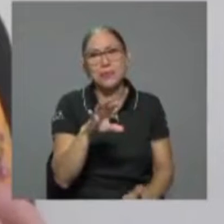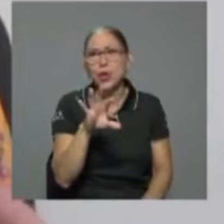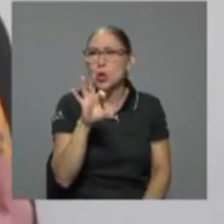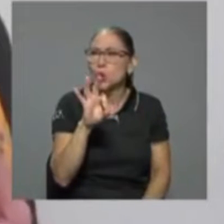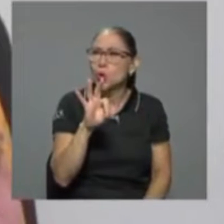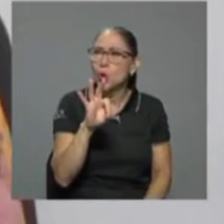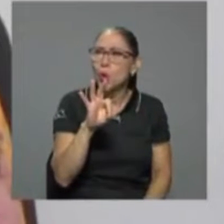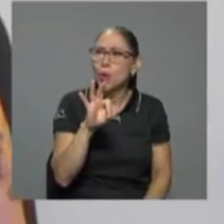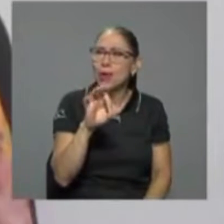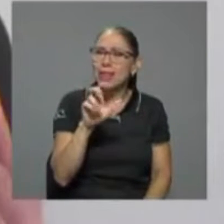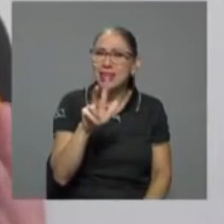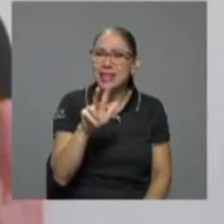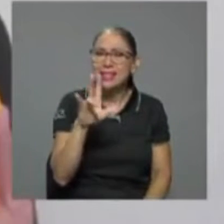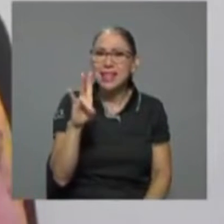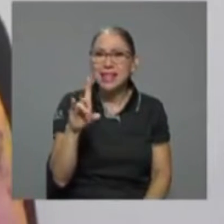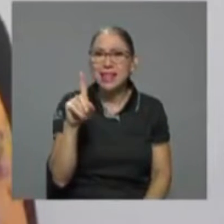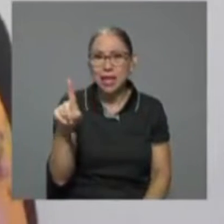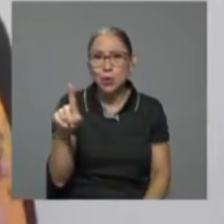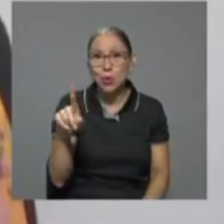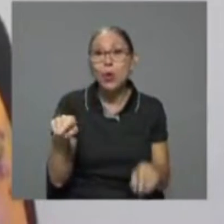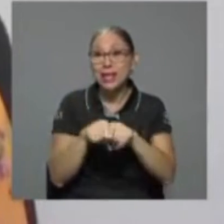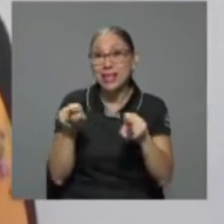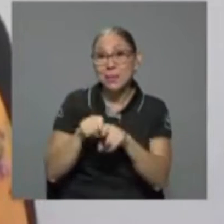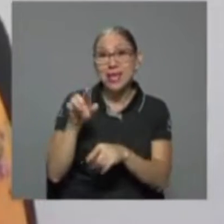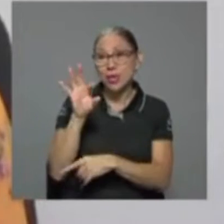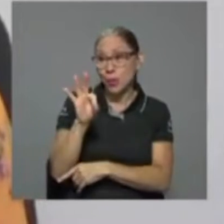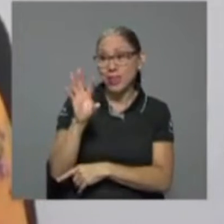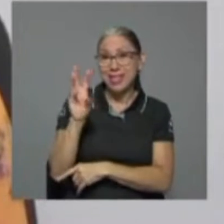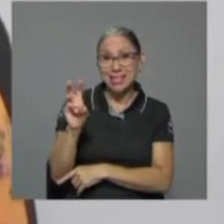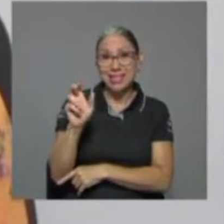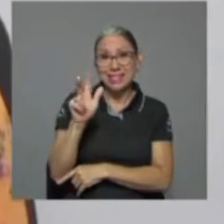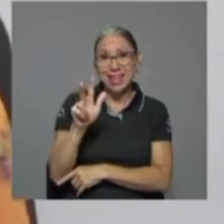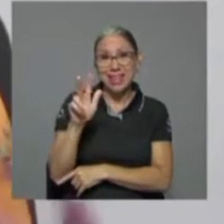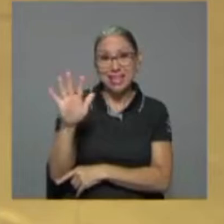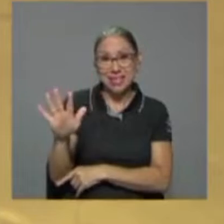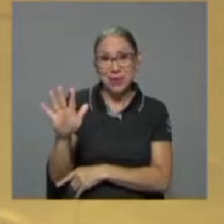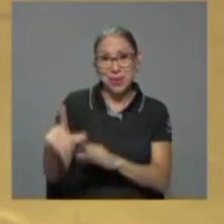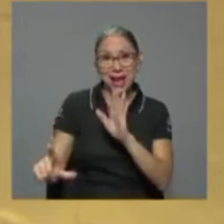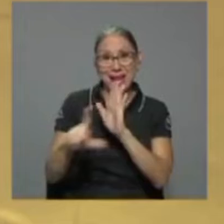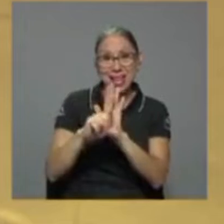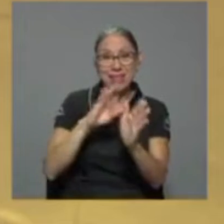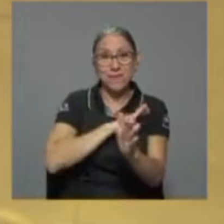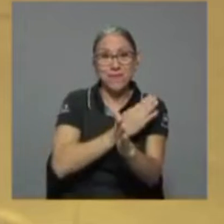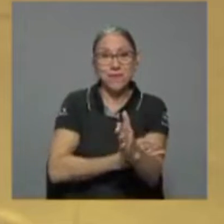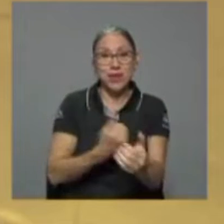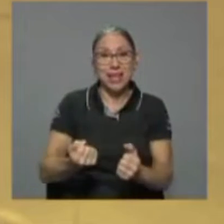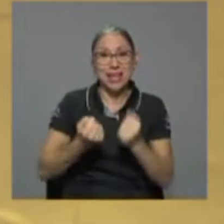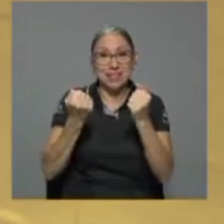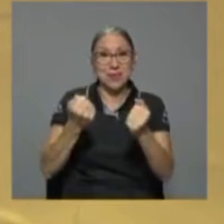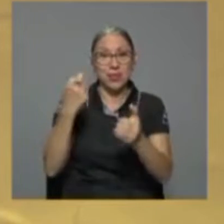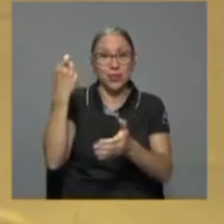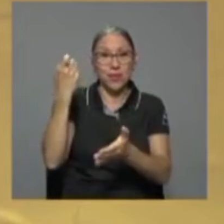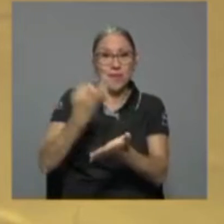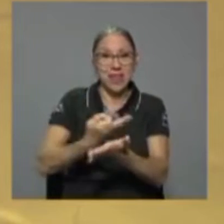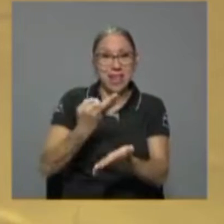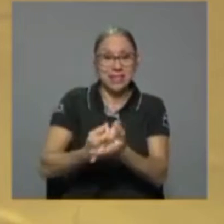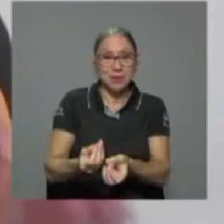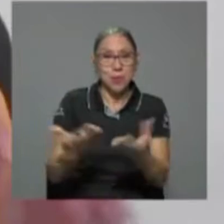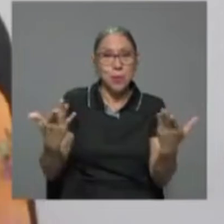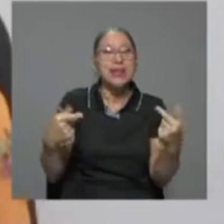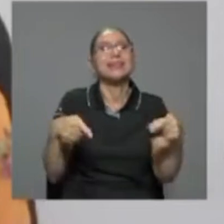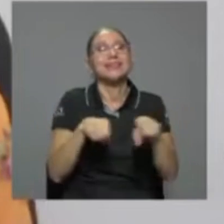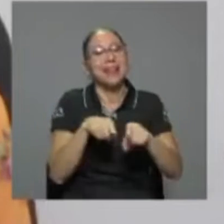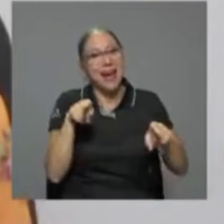la 9371 y la misma 9635, la de fortalecimiento, también generan estos efectos para